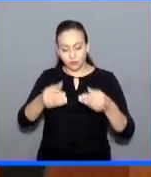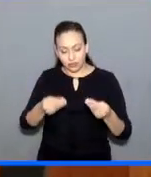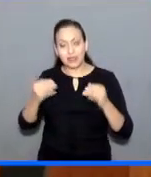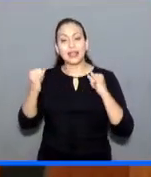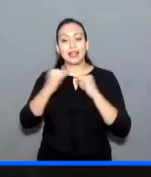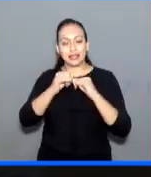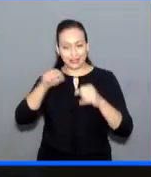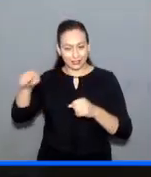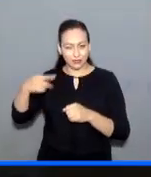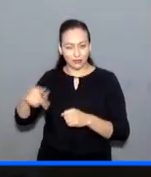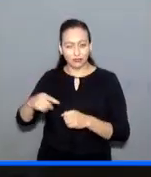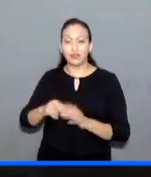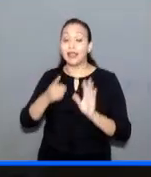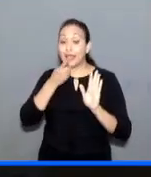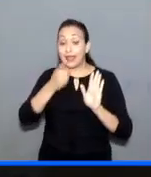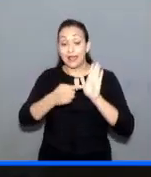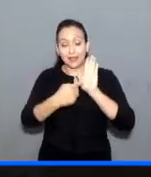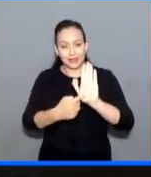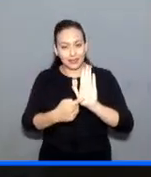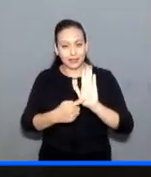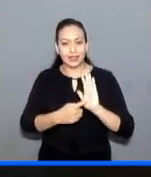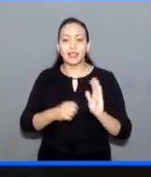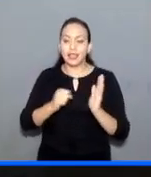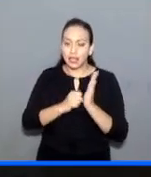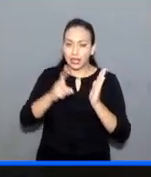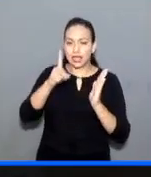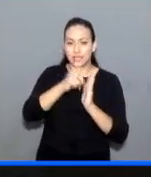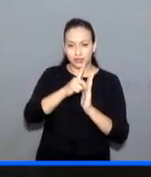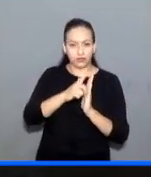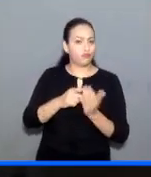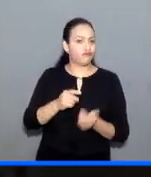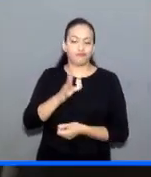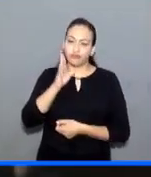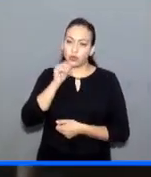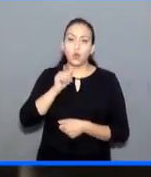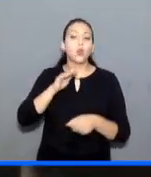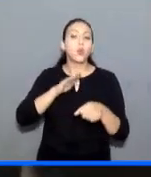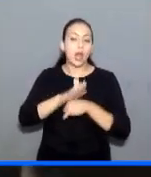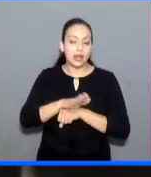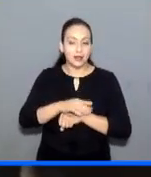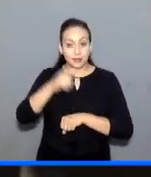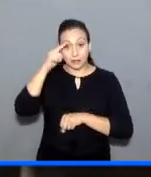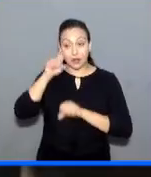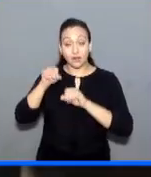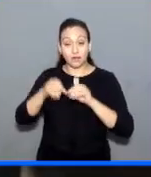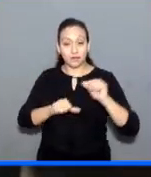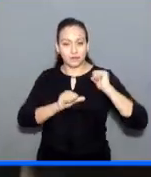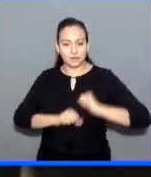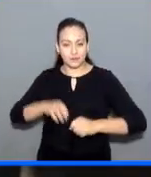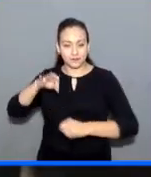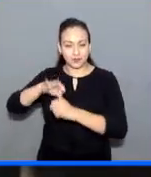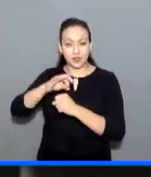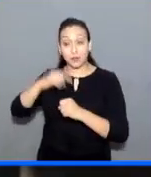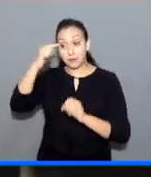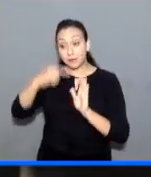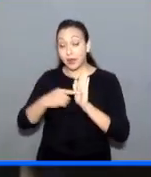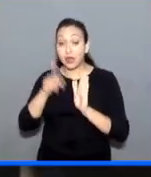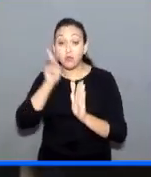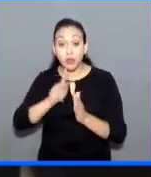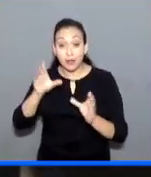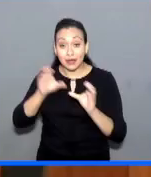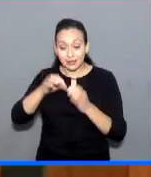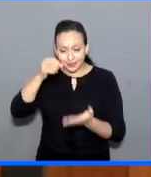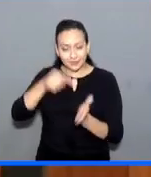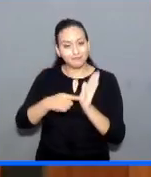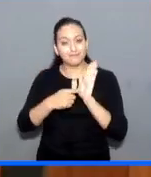que declaró improcedente la solicitud de ejercicio de la función de oficialía electoral para certificar pruebas para acreditar violencia